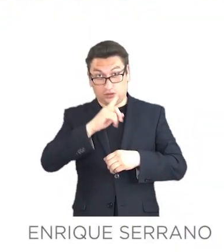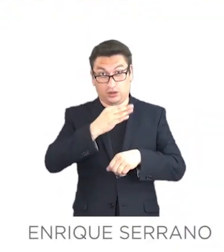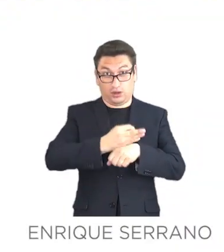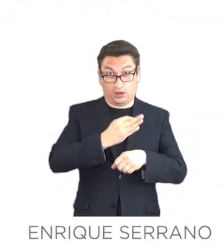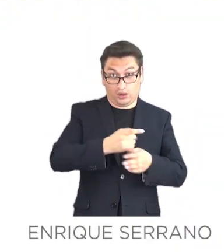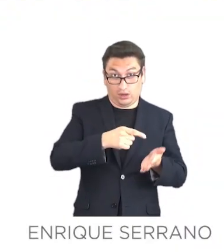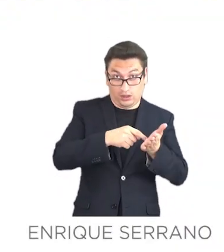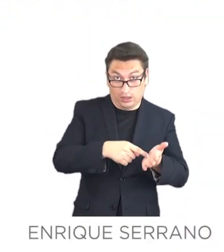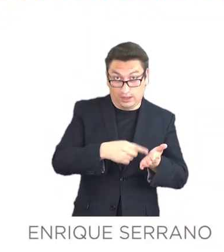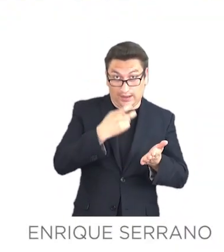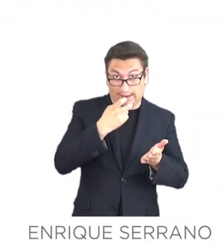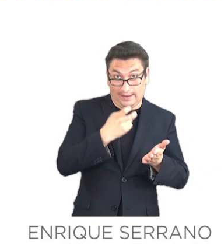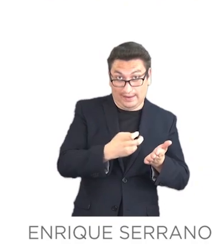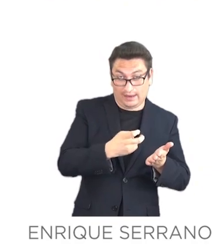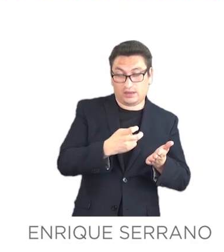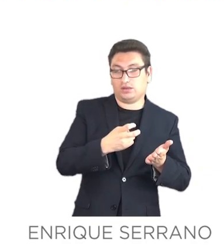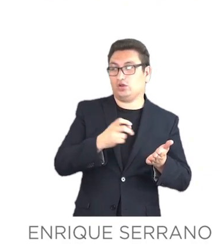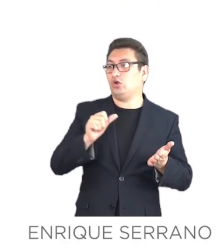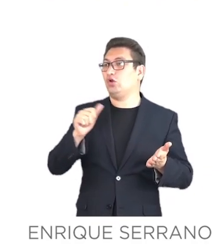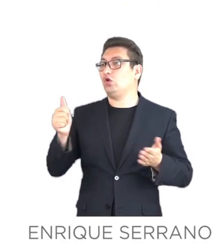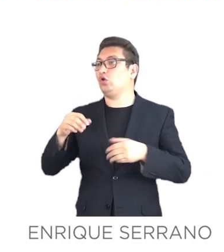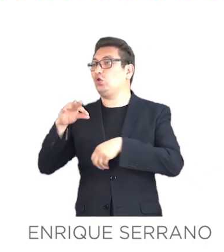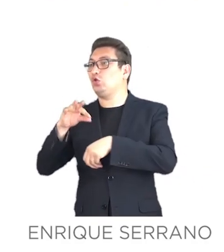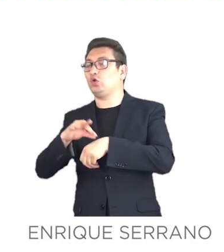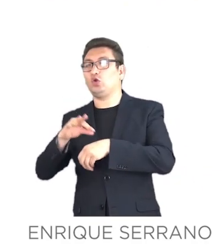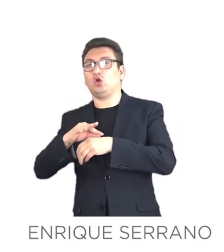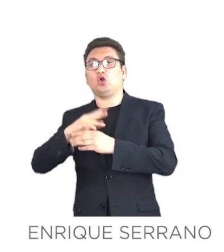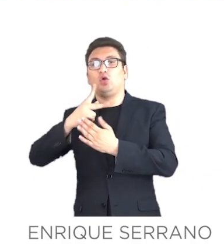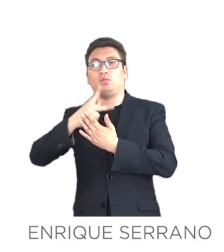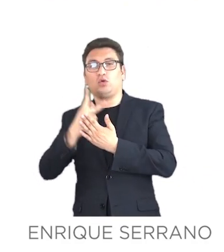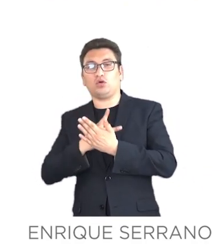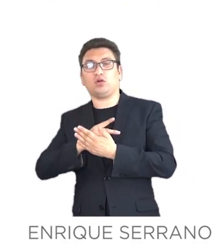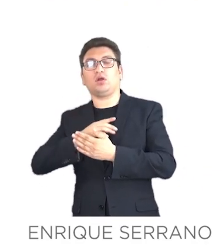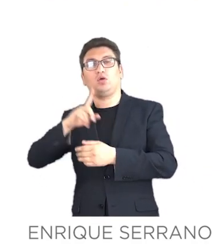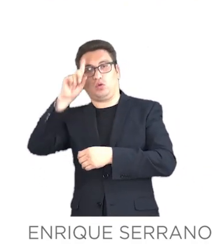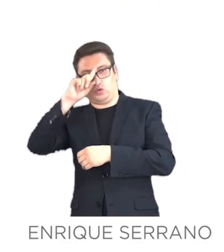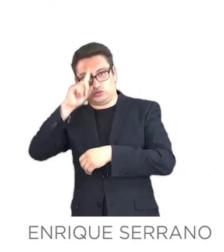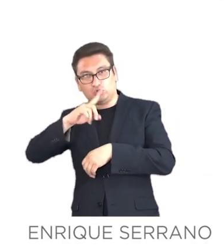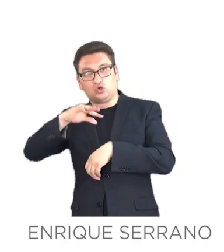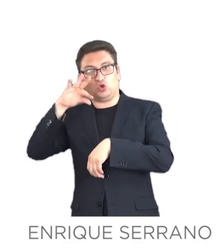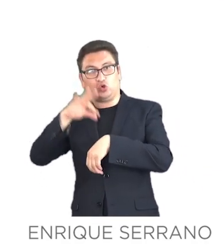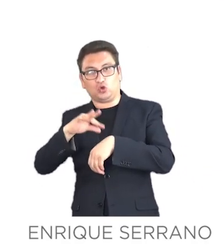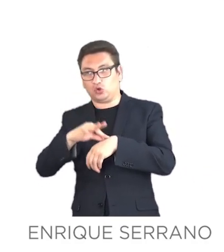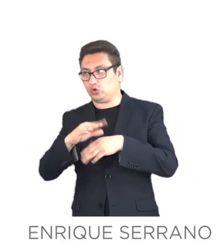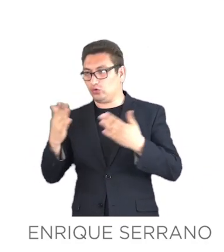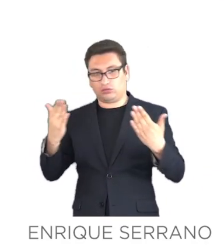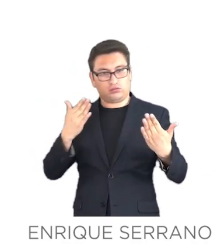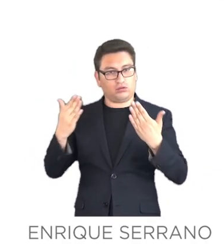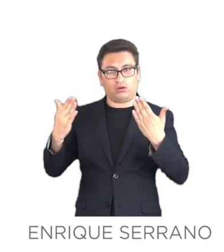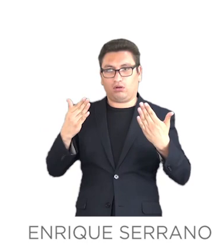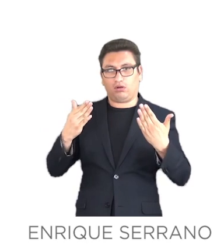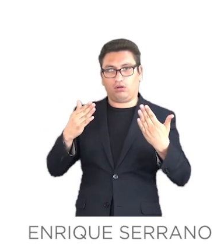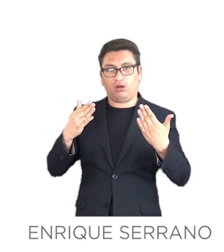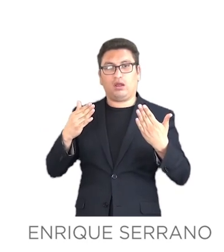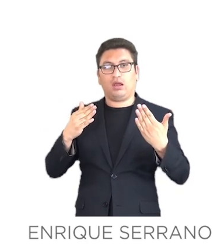y consejos de esta guía no deben reemplazar ningún programa de ejercicio individualizado o consejos